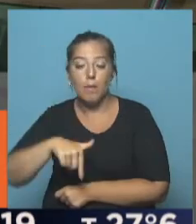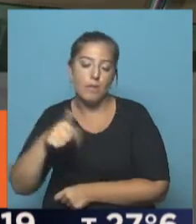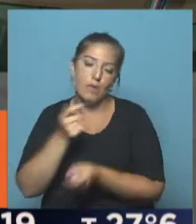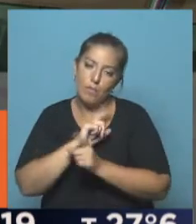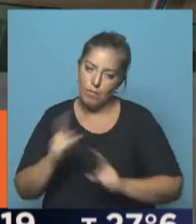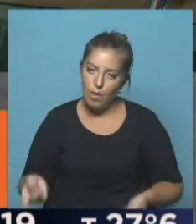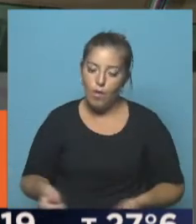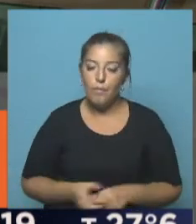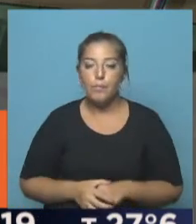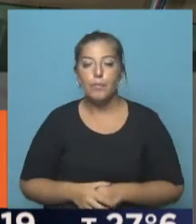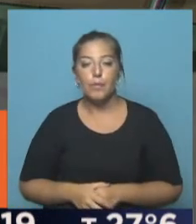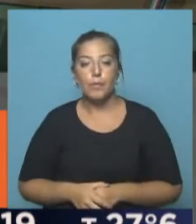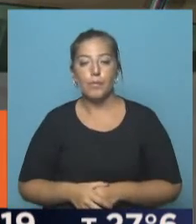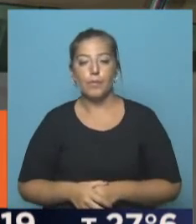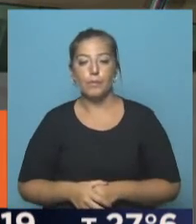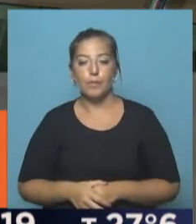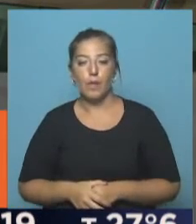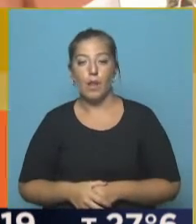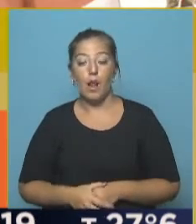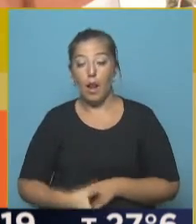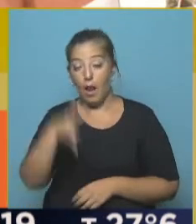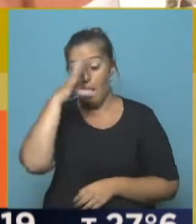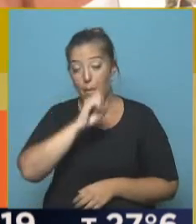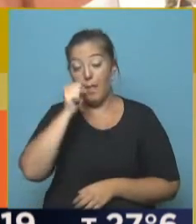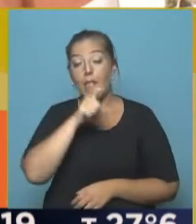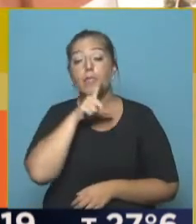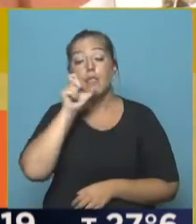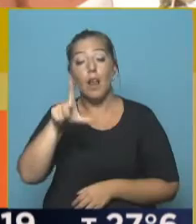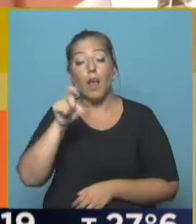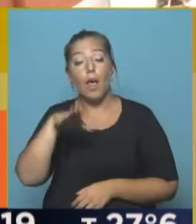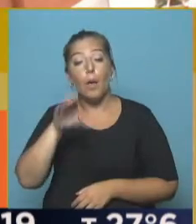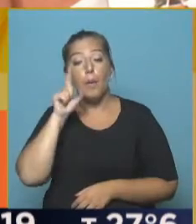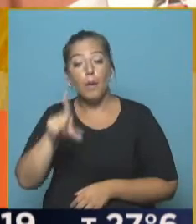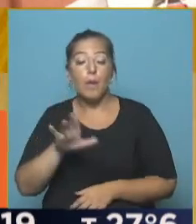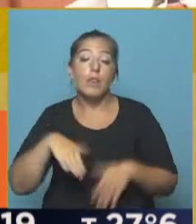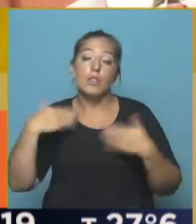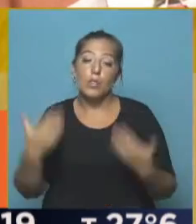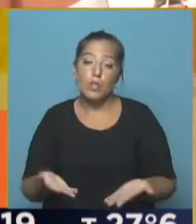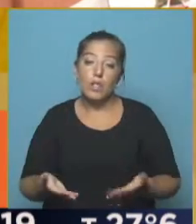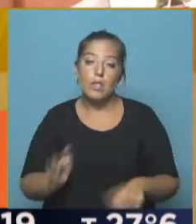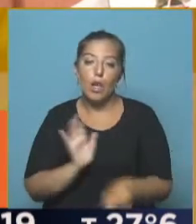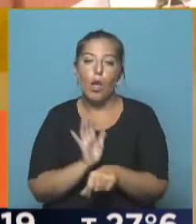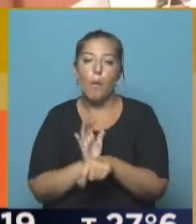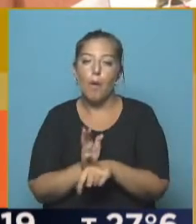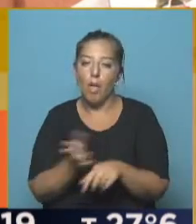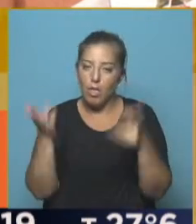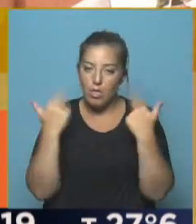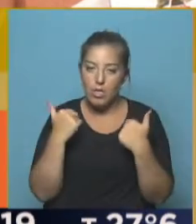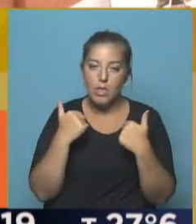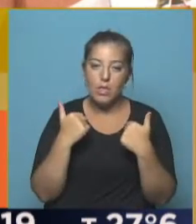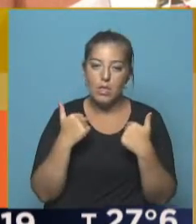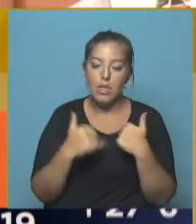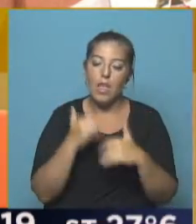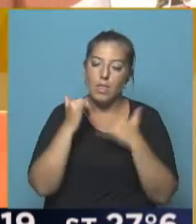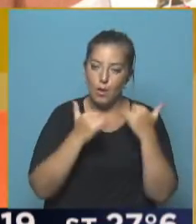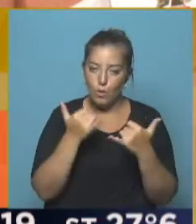acontecer. Está claro que la embajada va a estar en Tel Aviv, lo cual implica de alguna manera una cierta domesticación, por lo menos de esa parte del